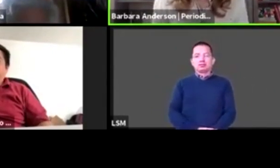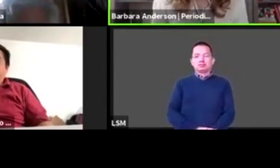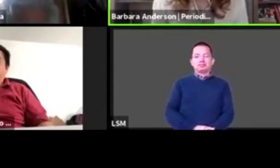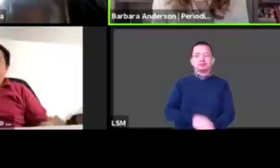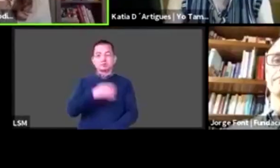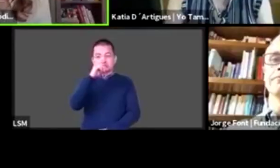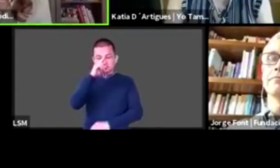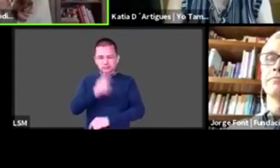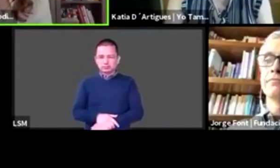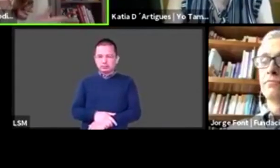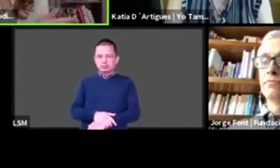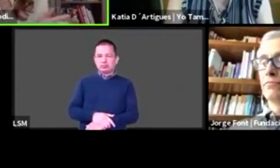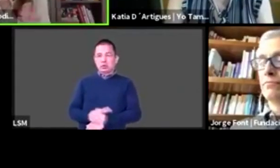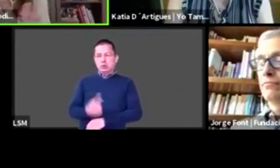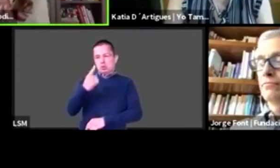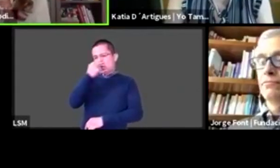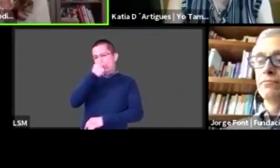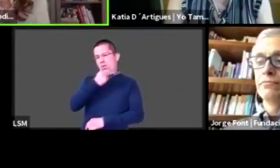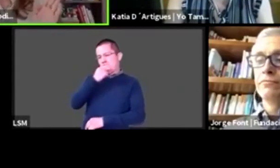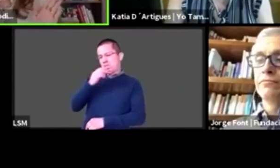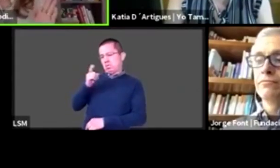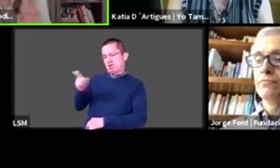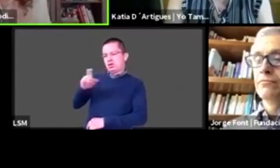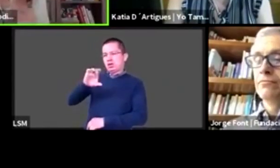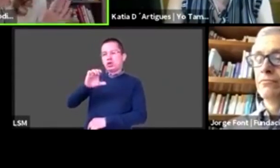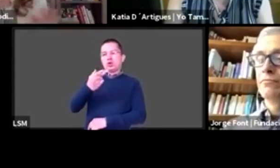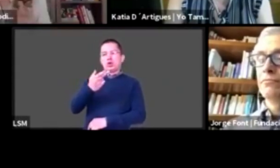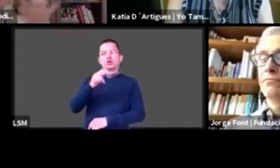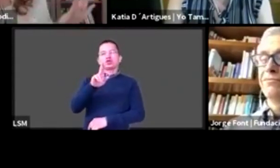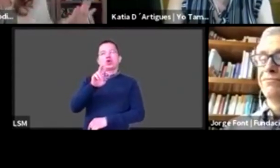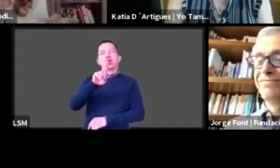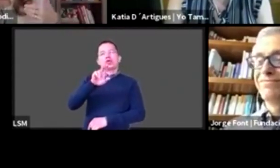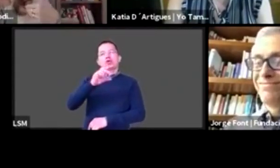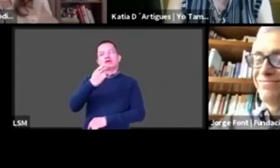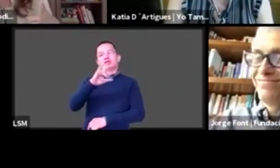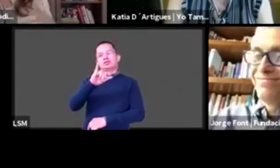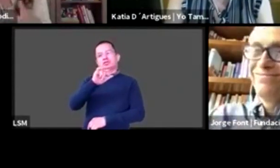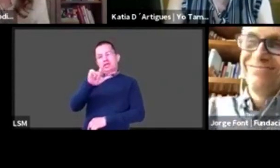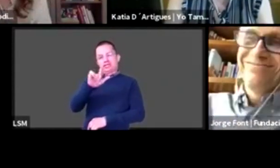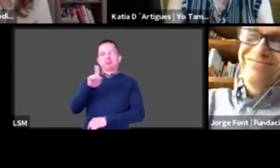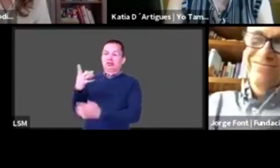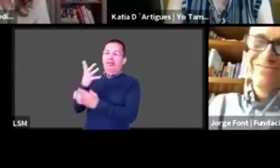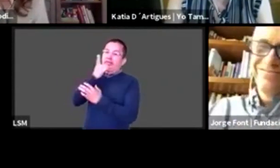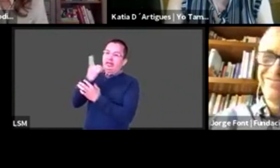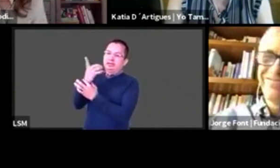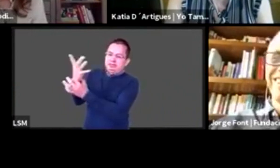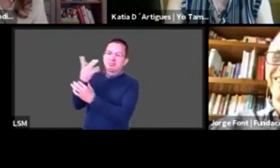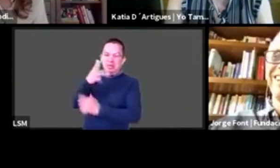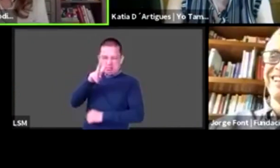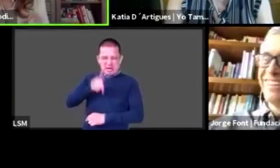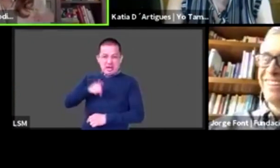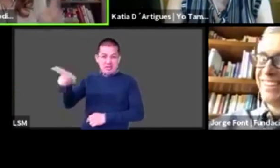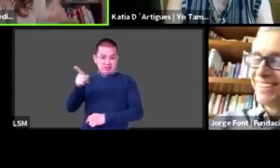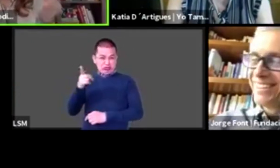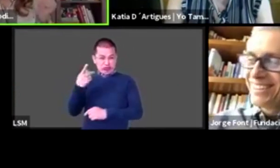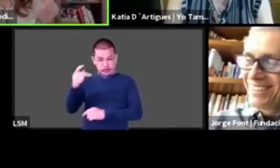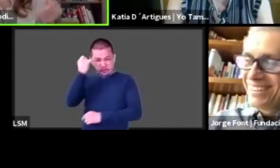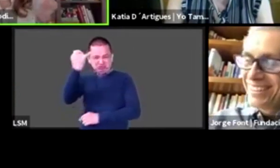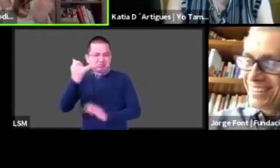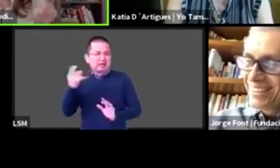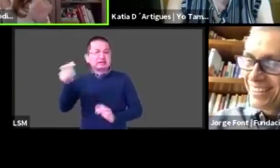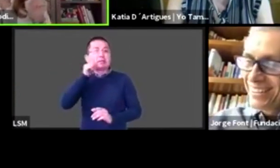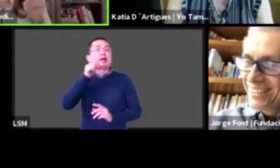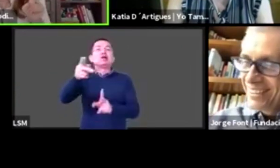le atribuyen a Winston Churchill pero Winston Churchill era un gran robador de frases le robaba frases a todo el mundo y las acudicaba como propias que dice nunca